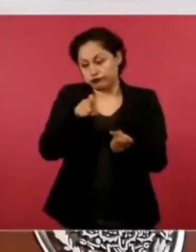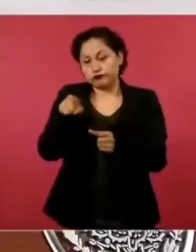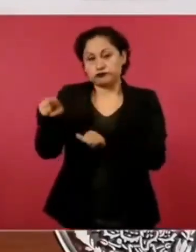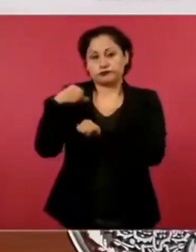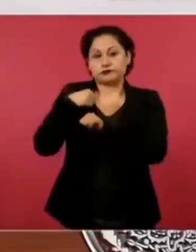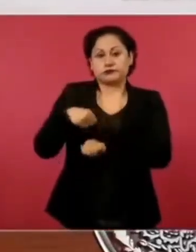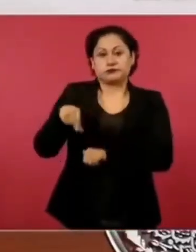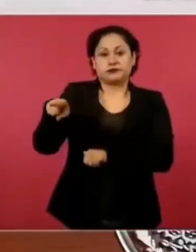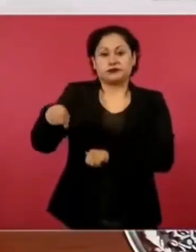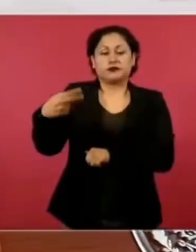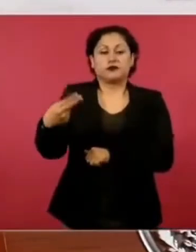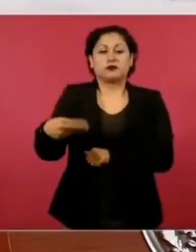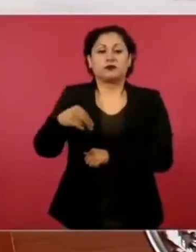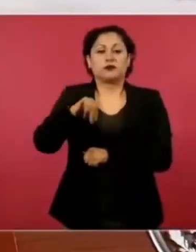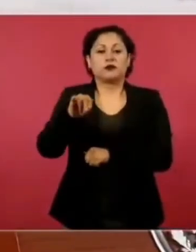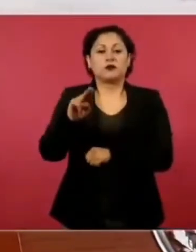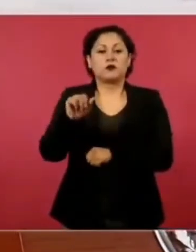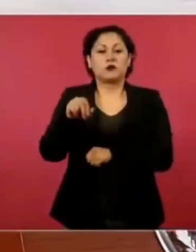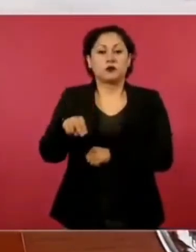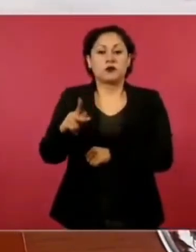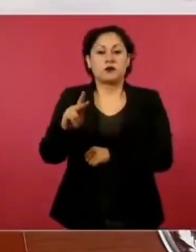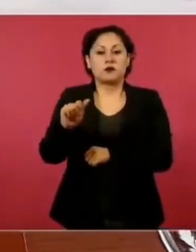de lo mejor.